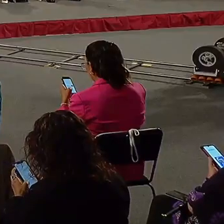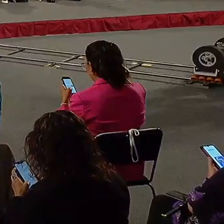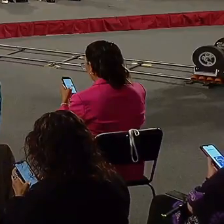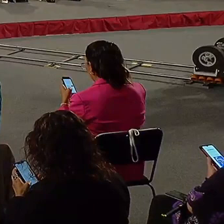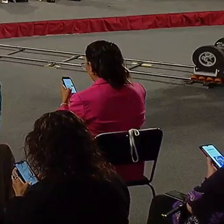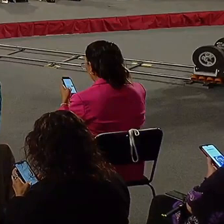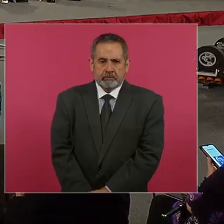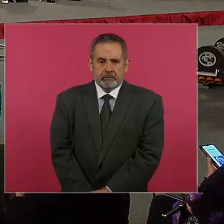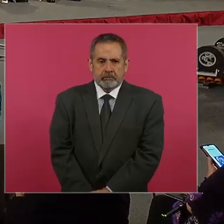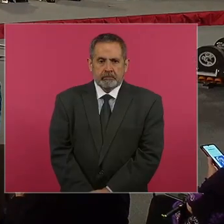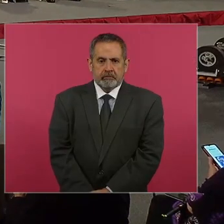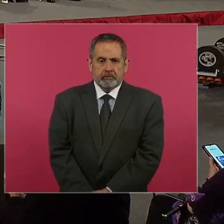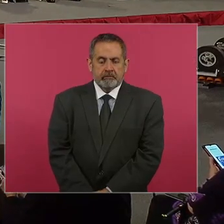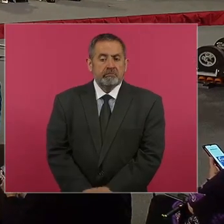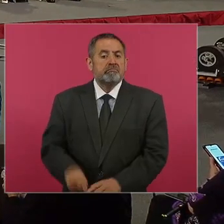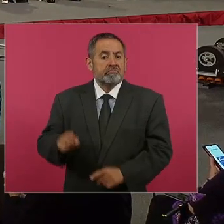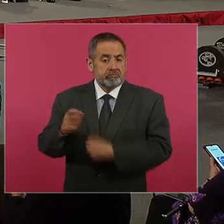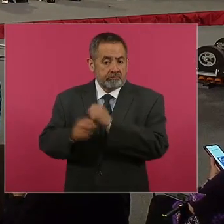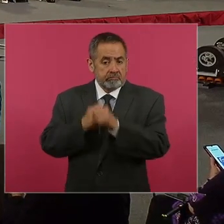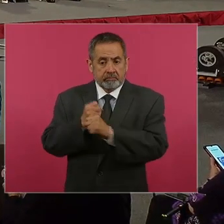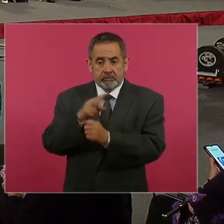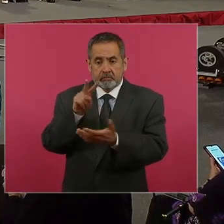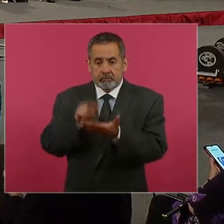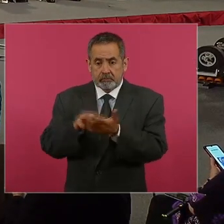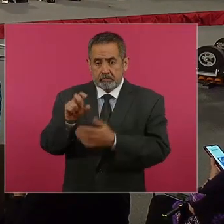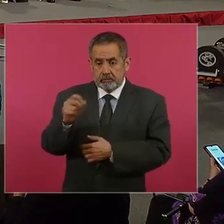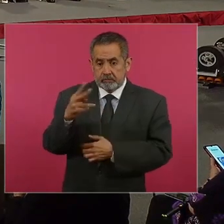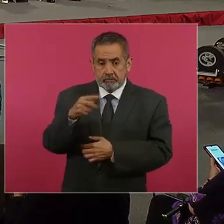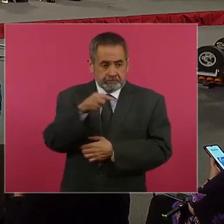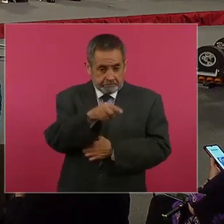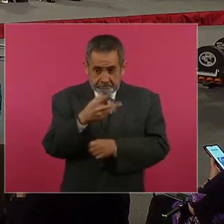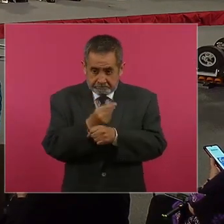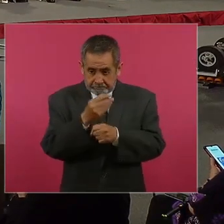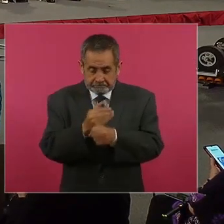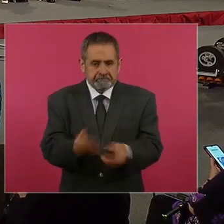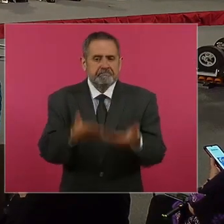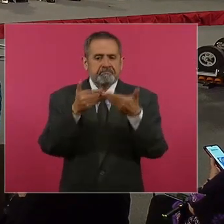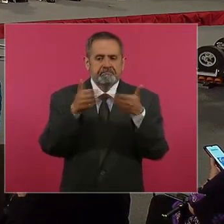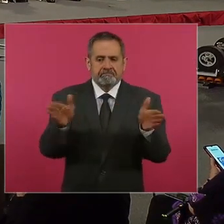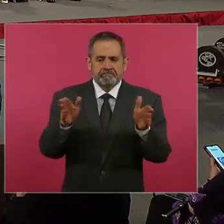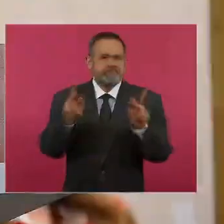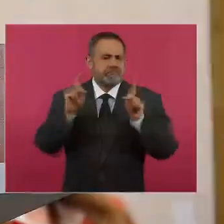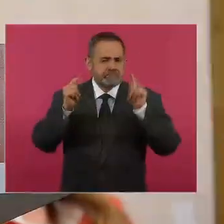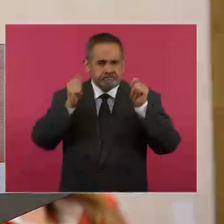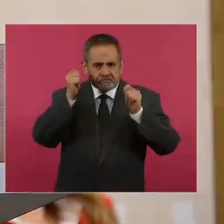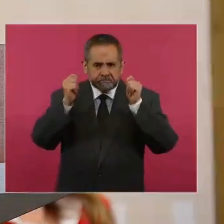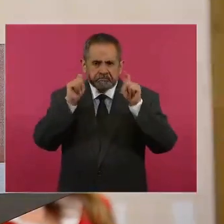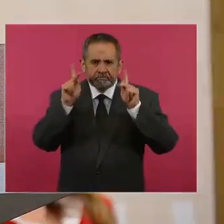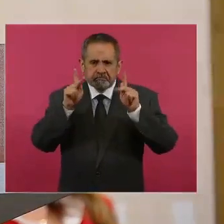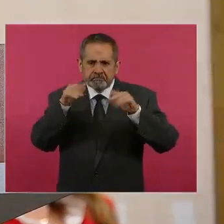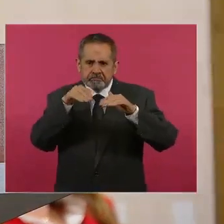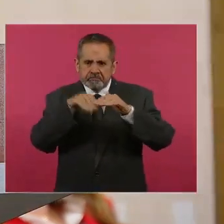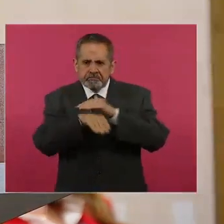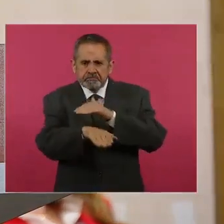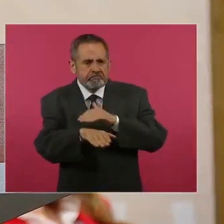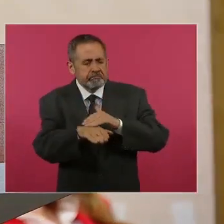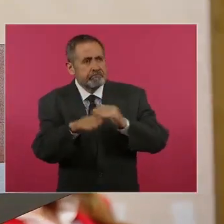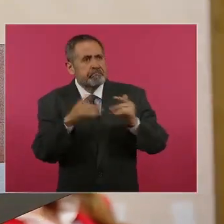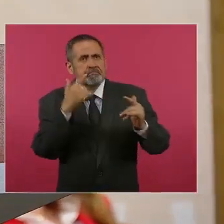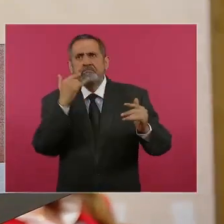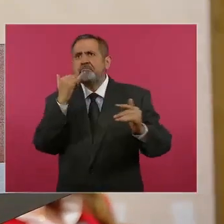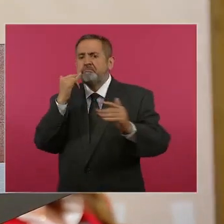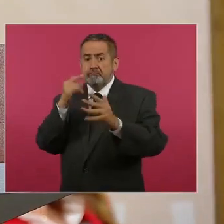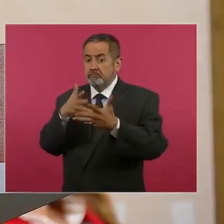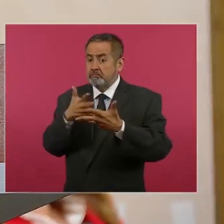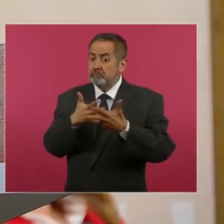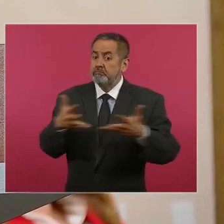el compromiso para que en el año 2024 esta zona, que es de verdad impresionante, es una zona mucho, muy grande,